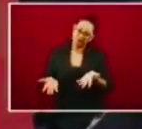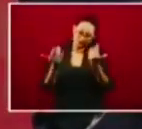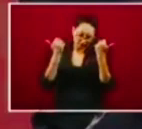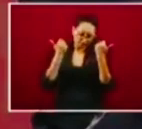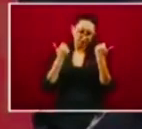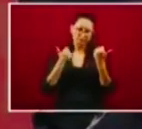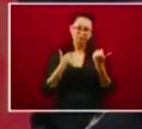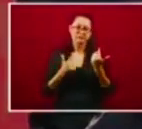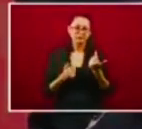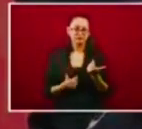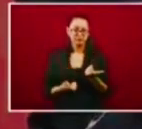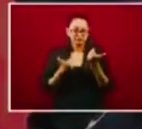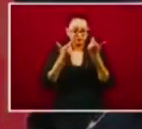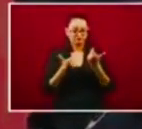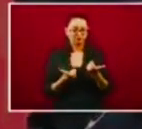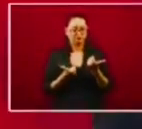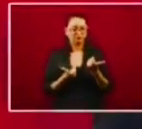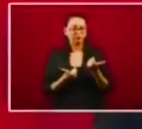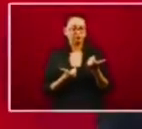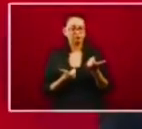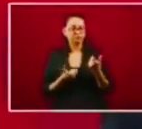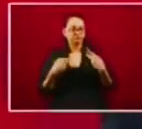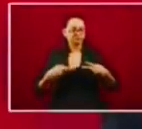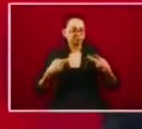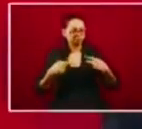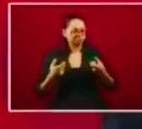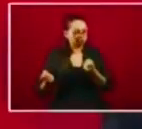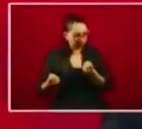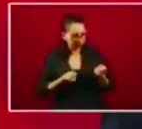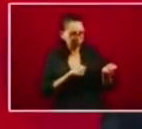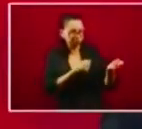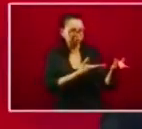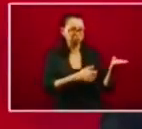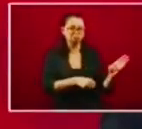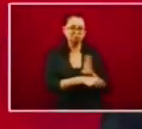entregar esos recursos para beneficio de la gente,